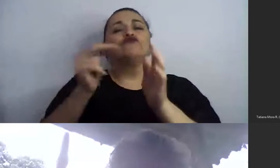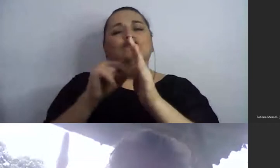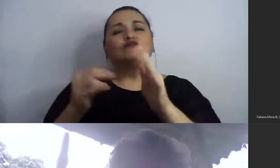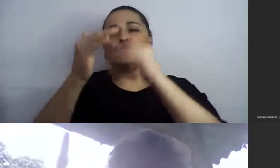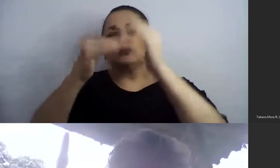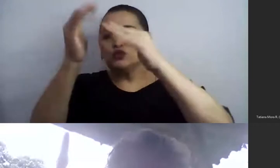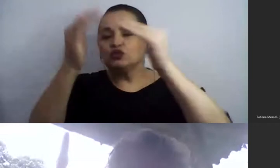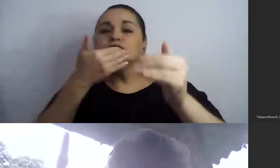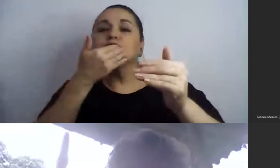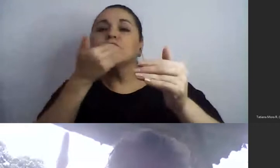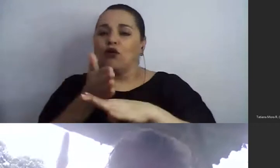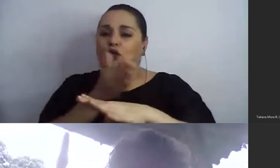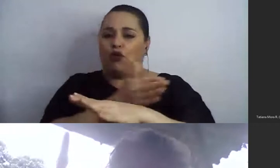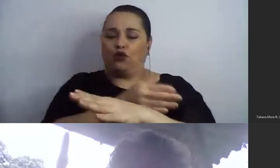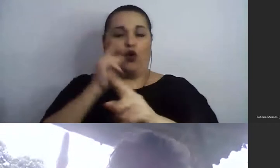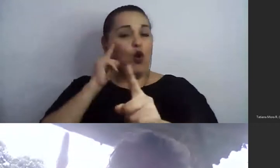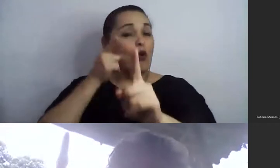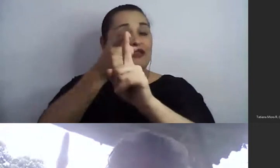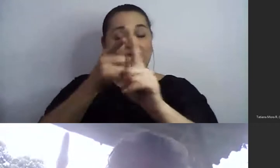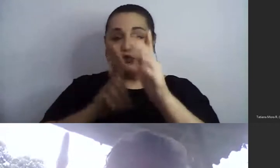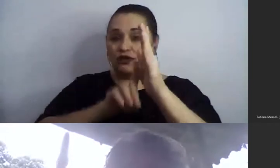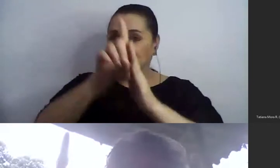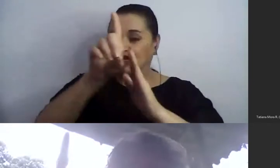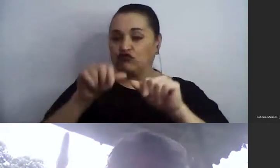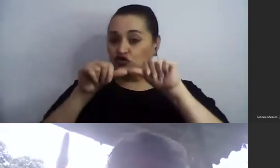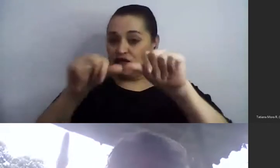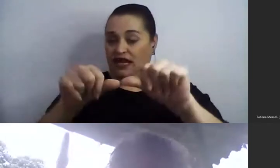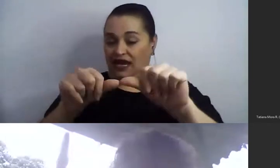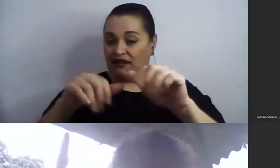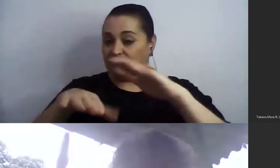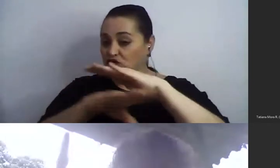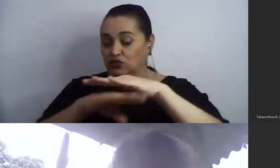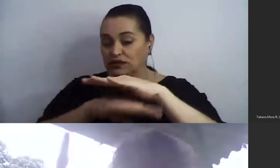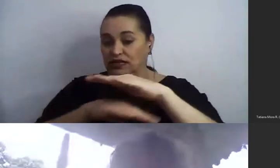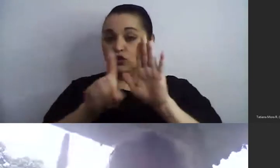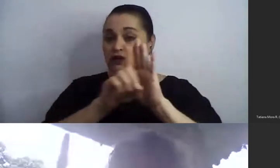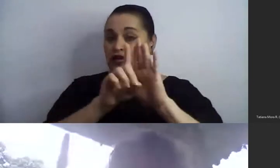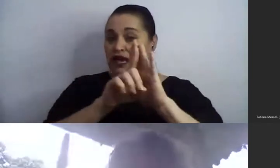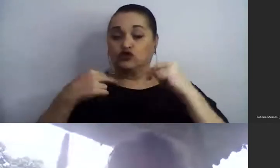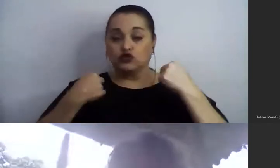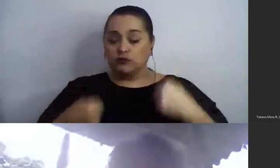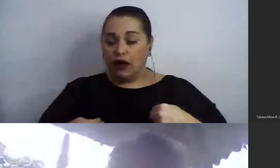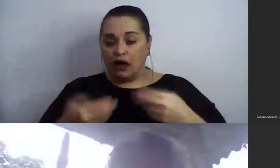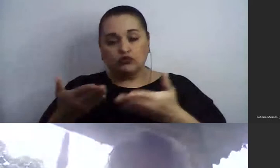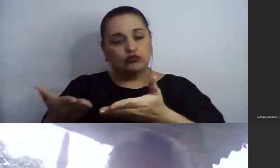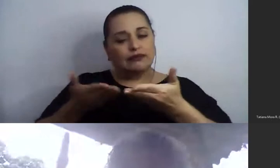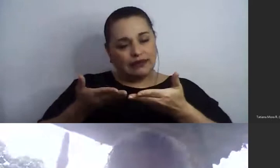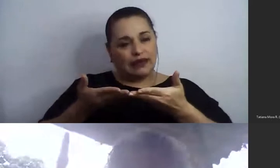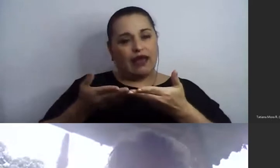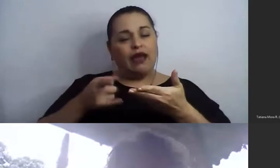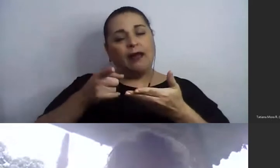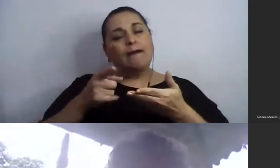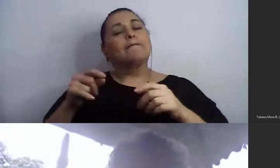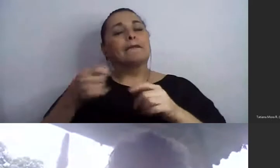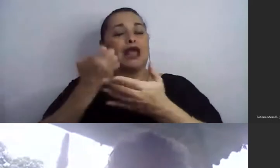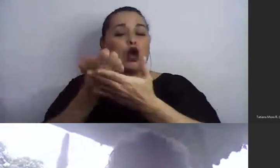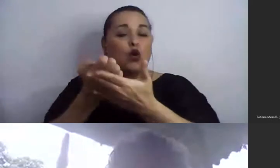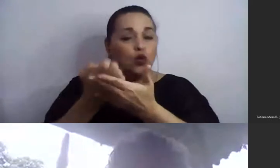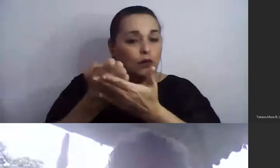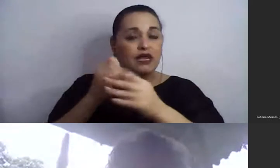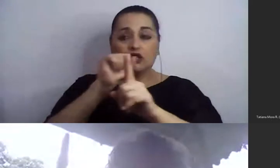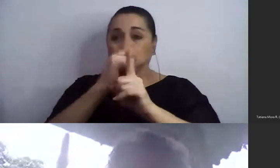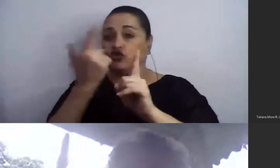los objetivos de desarrollo sostenible que se sustentan en los derechos humanos proporcionan el marco para que la economía y la